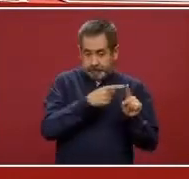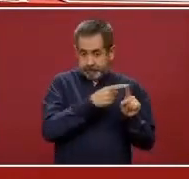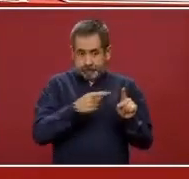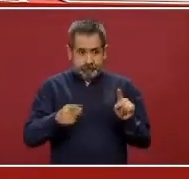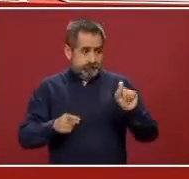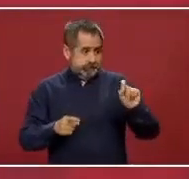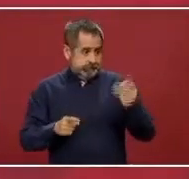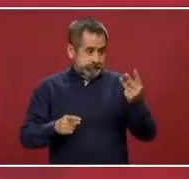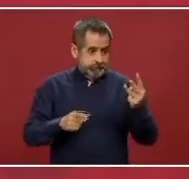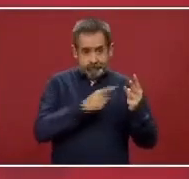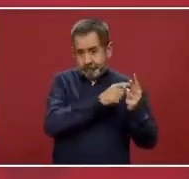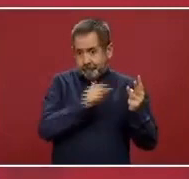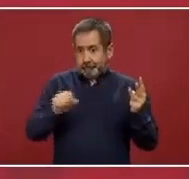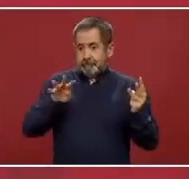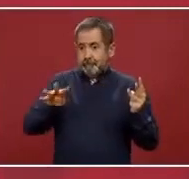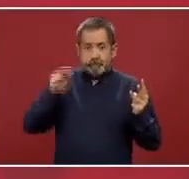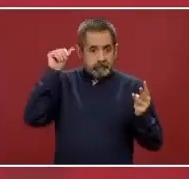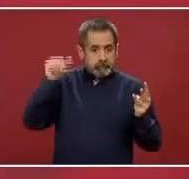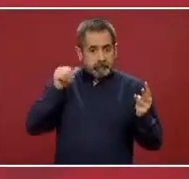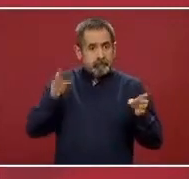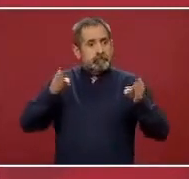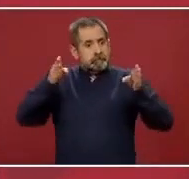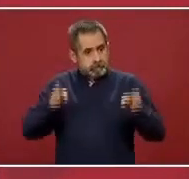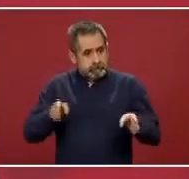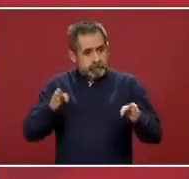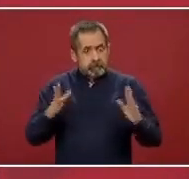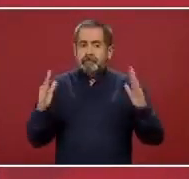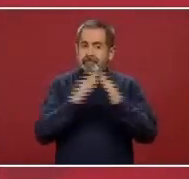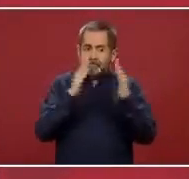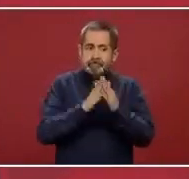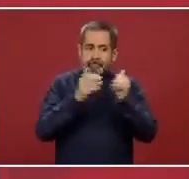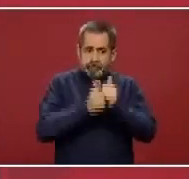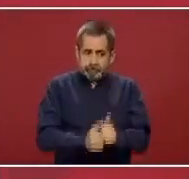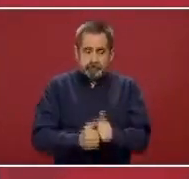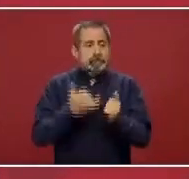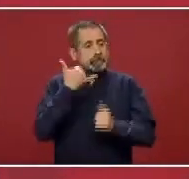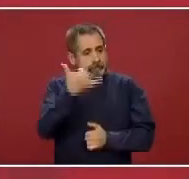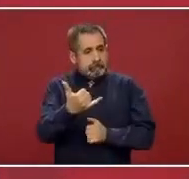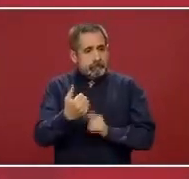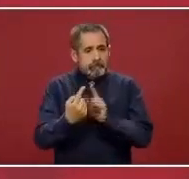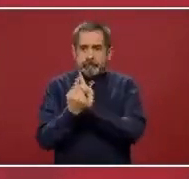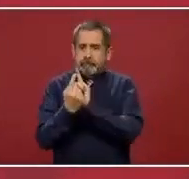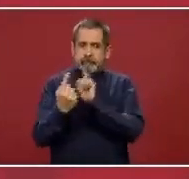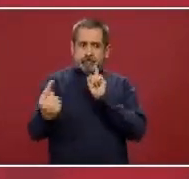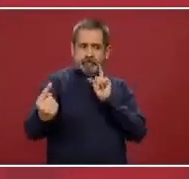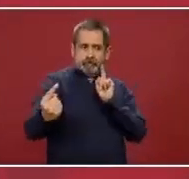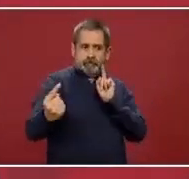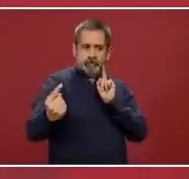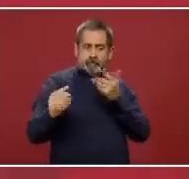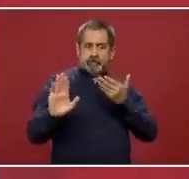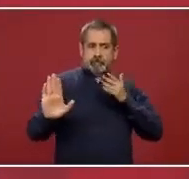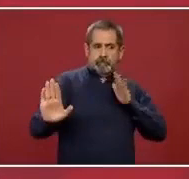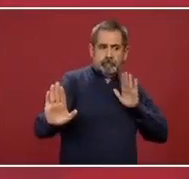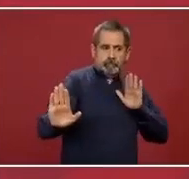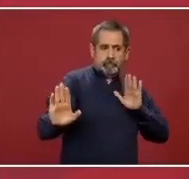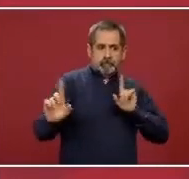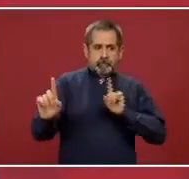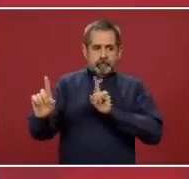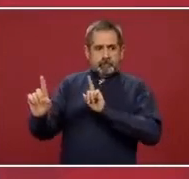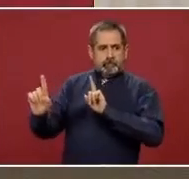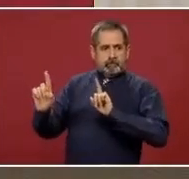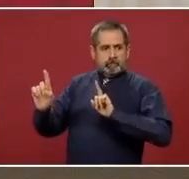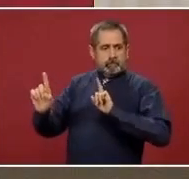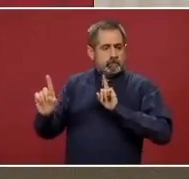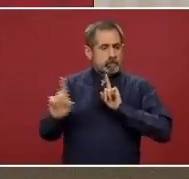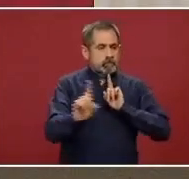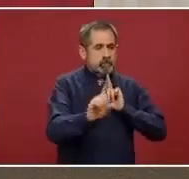ese momento deberá observarse la Jornada de Sana Distancia con el objetivo de que la mayoría de las